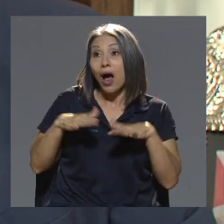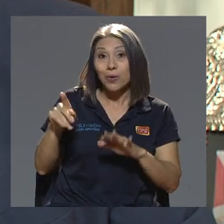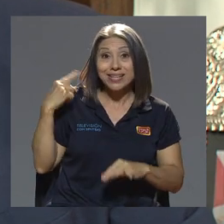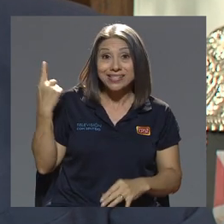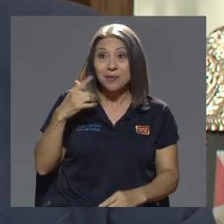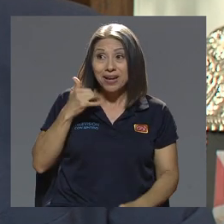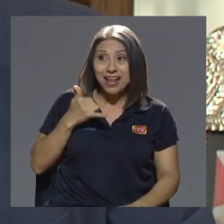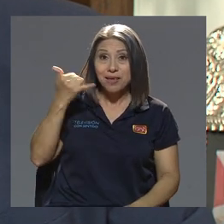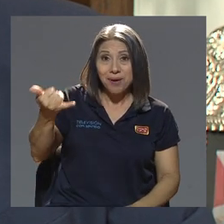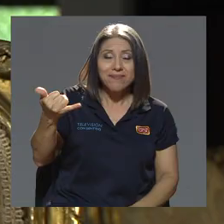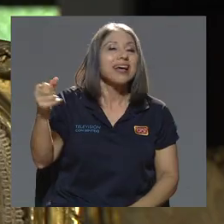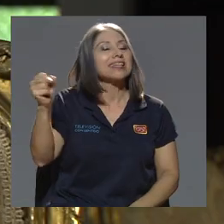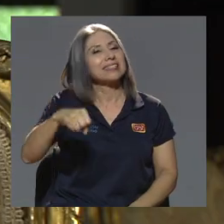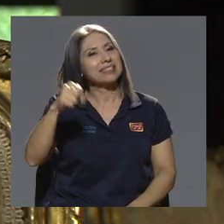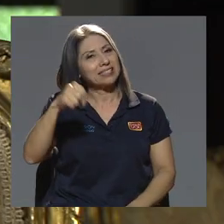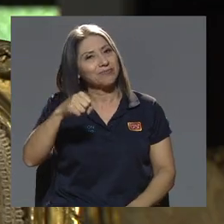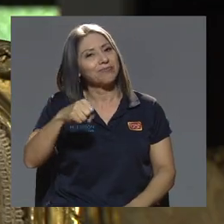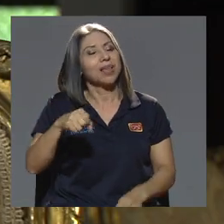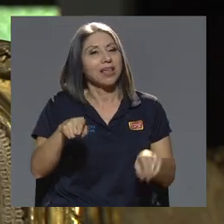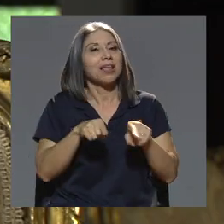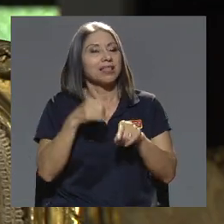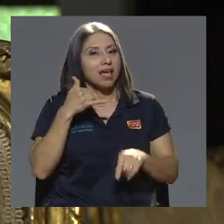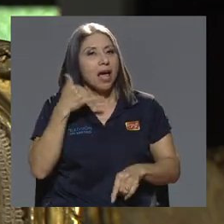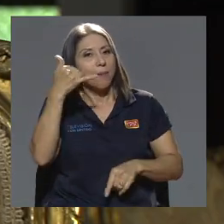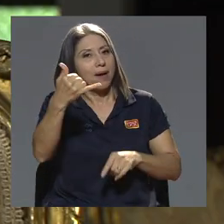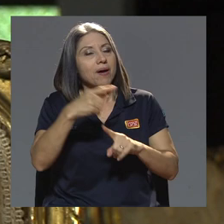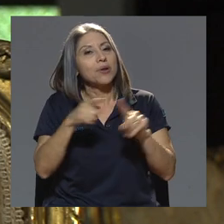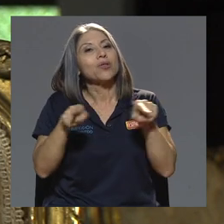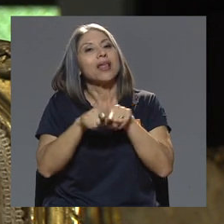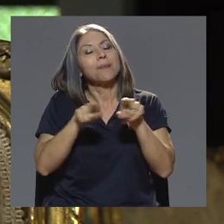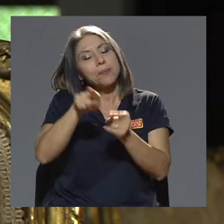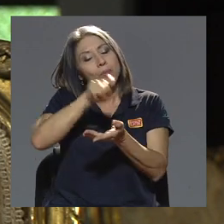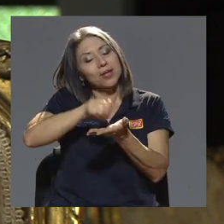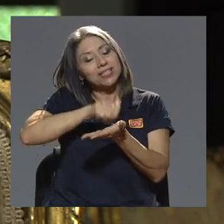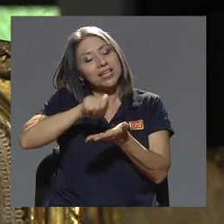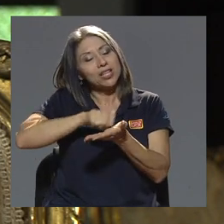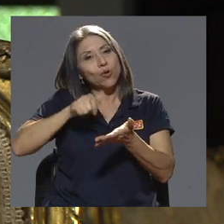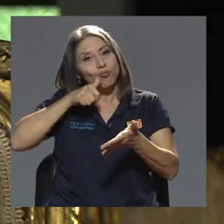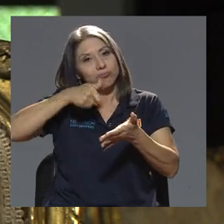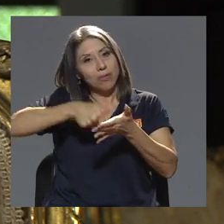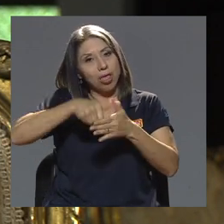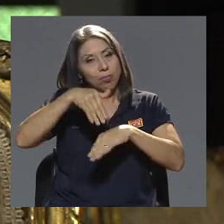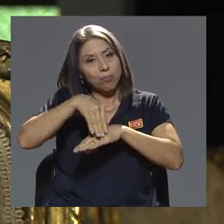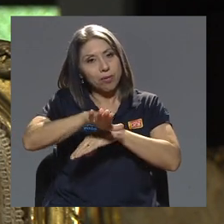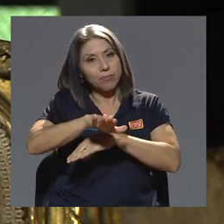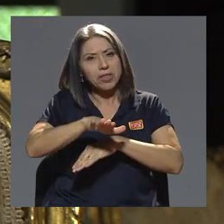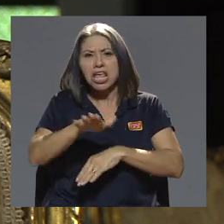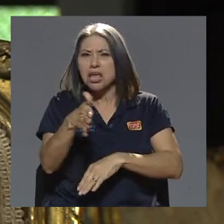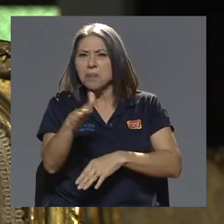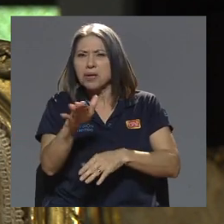siempre también. Sí, llamaba, pero también por escrito. Y como en octubre,